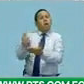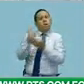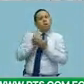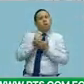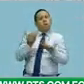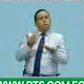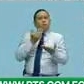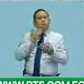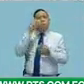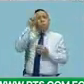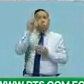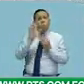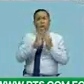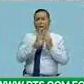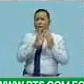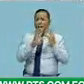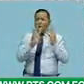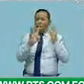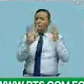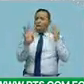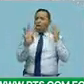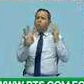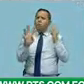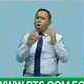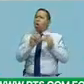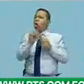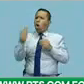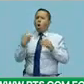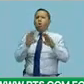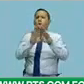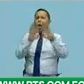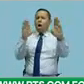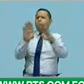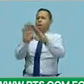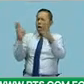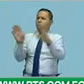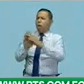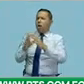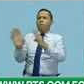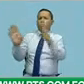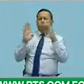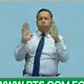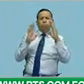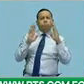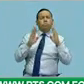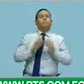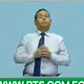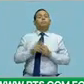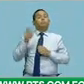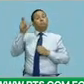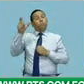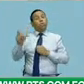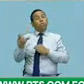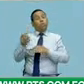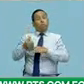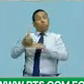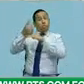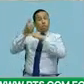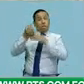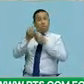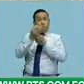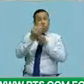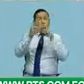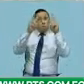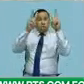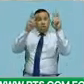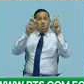unas dos módulos para que sean atendidos los que no tienen previa cita. Ilfin Florshane, vocera de Interagua, recuerda que no es